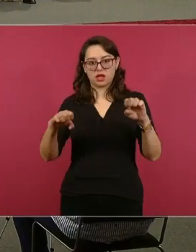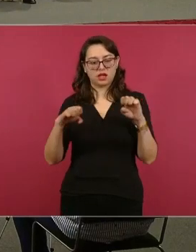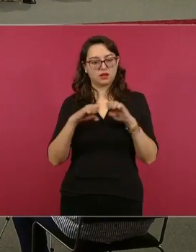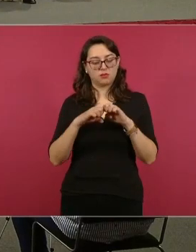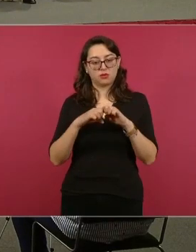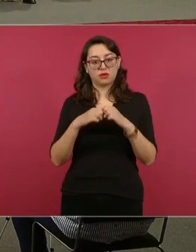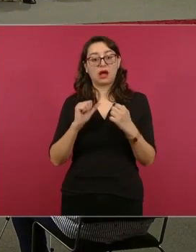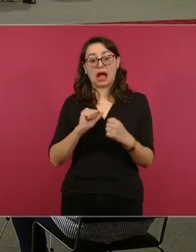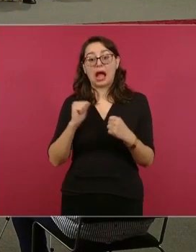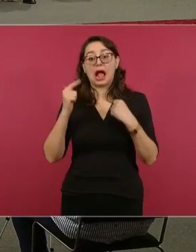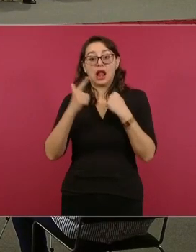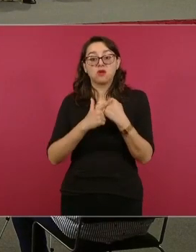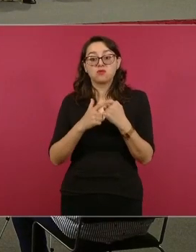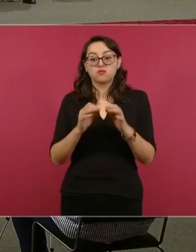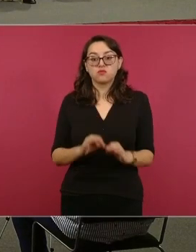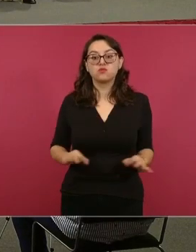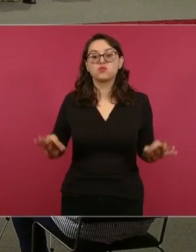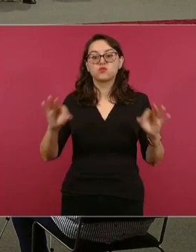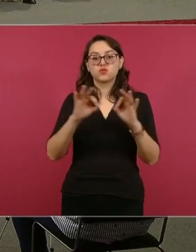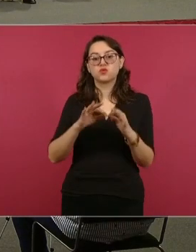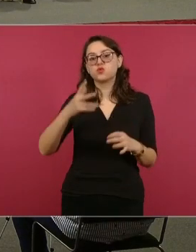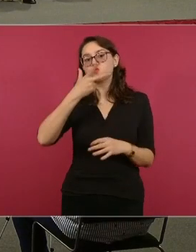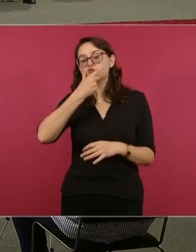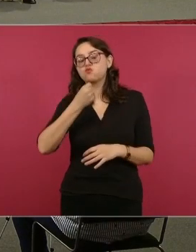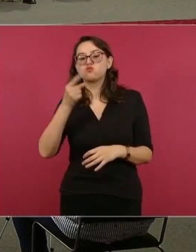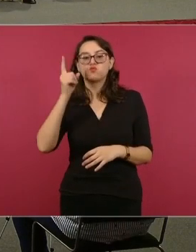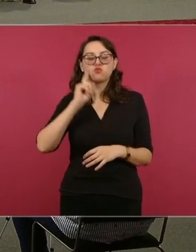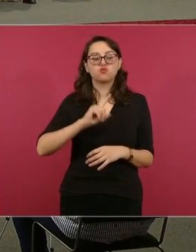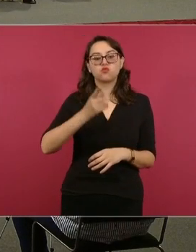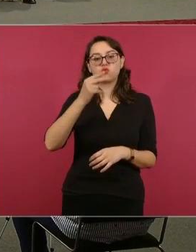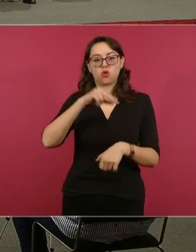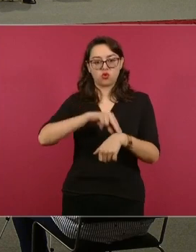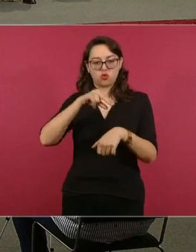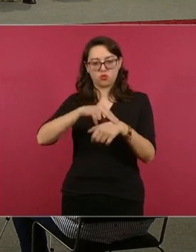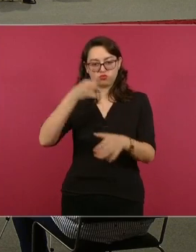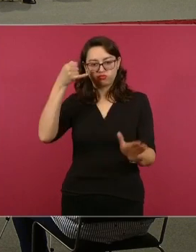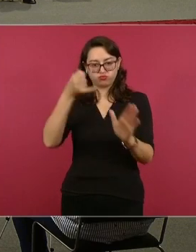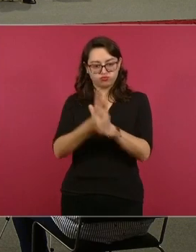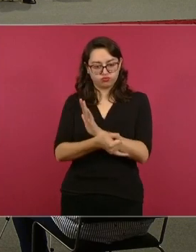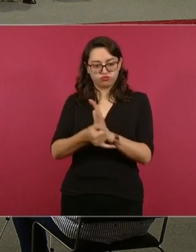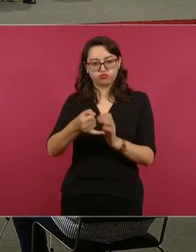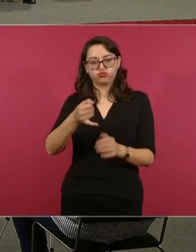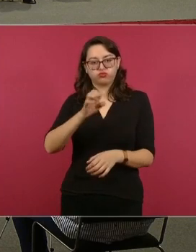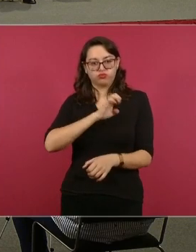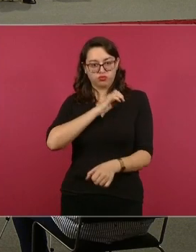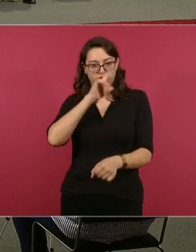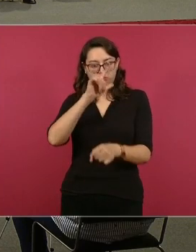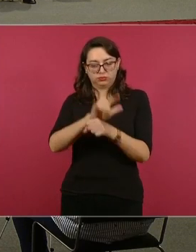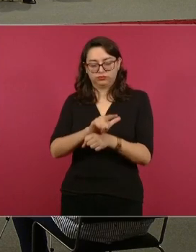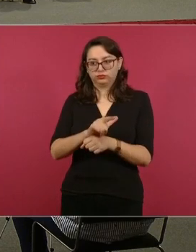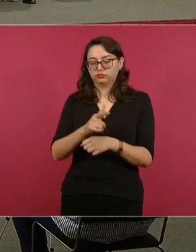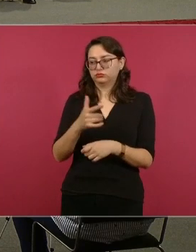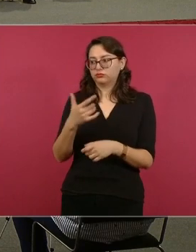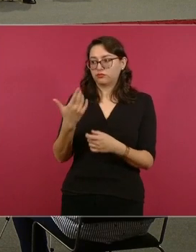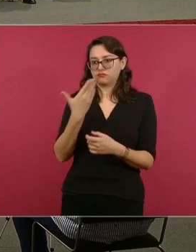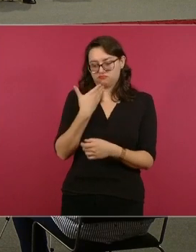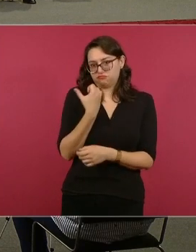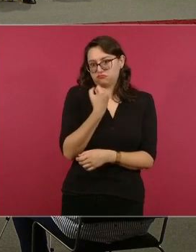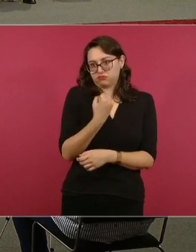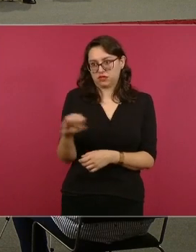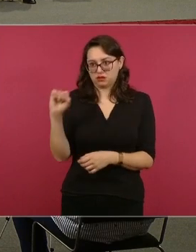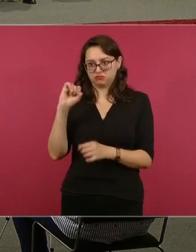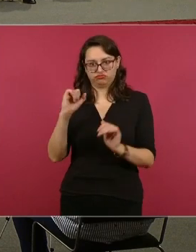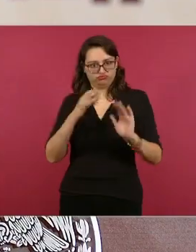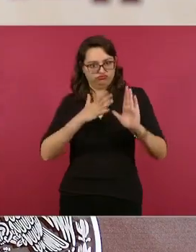también algo que aportan mucho los médicos, médicas, especialistas cubanos es este sentido de deber de la práctica médica y también